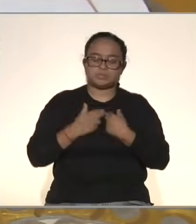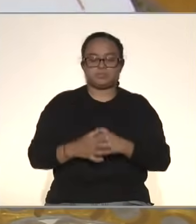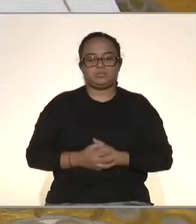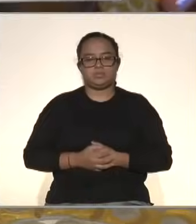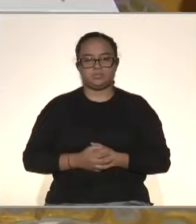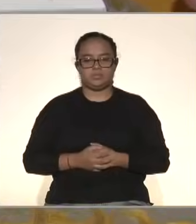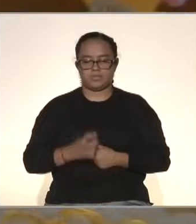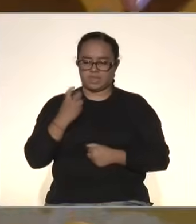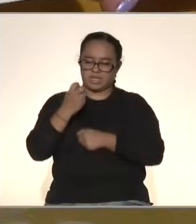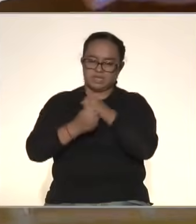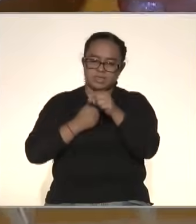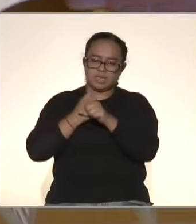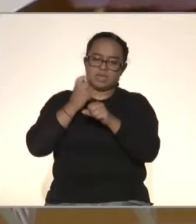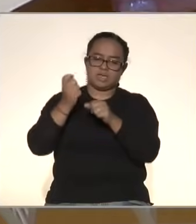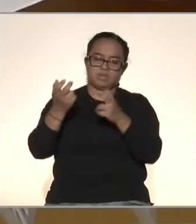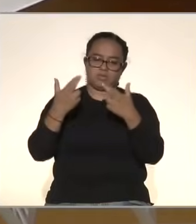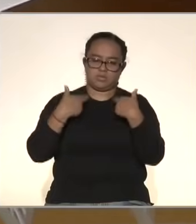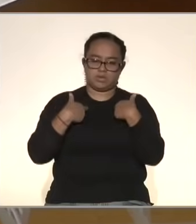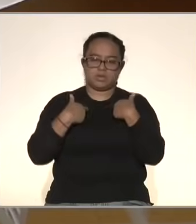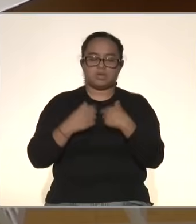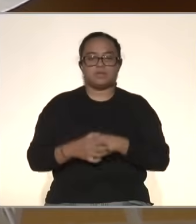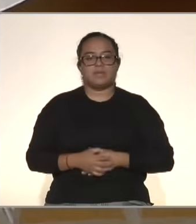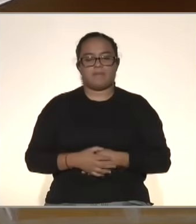en este año.